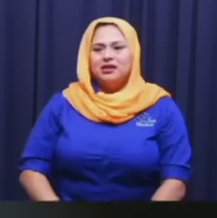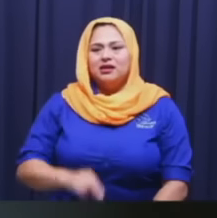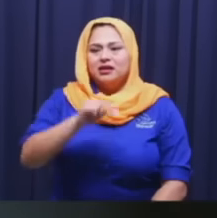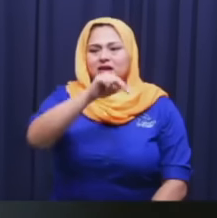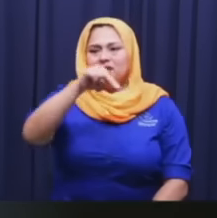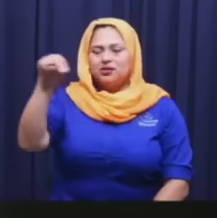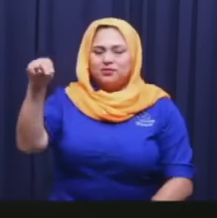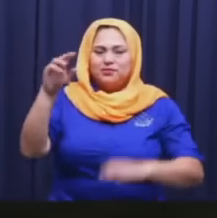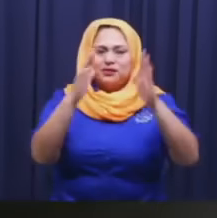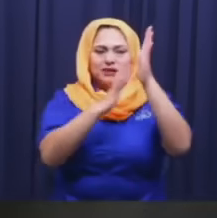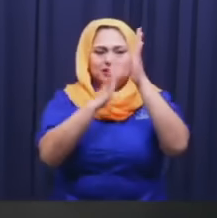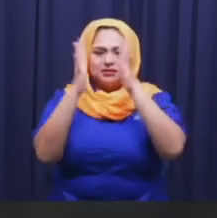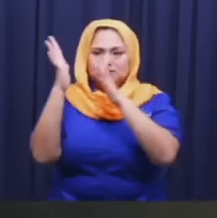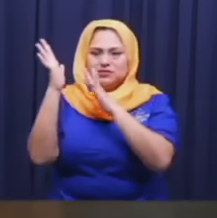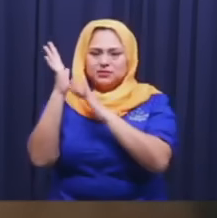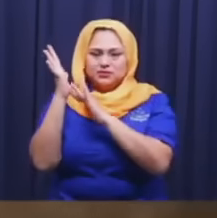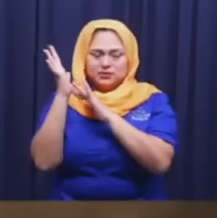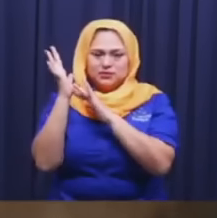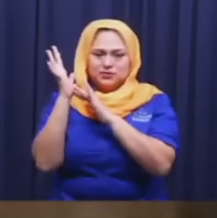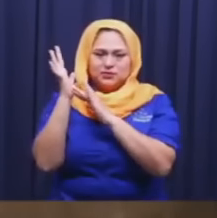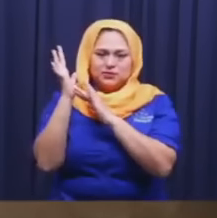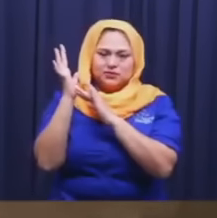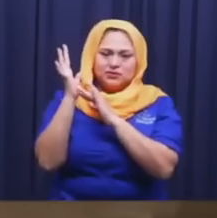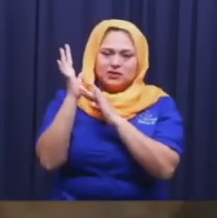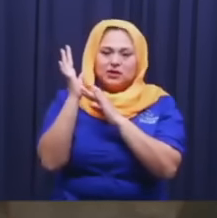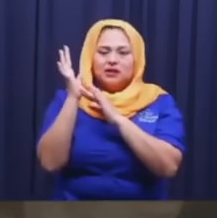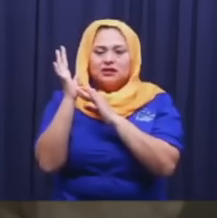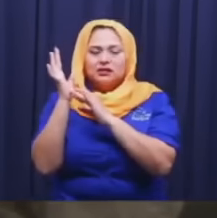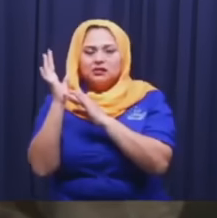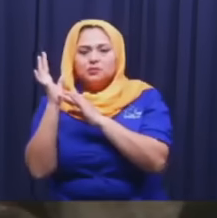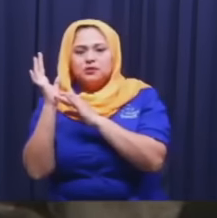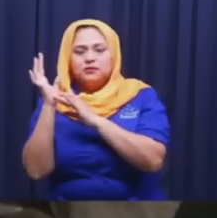En el nombre de Jesús.